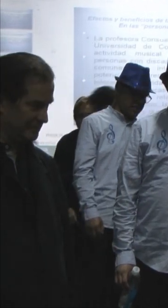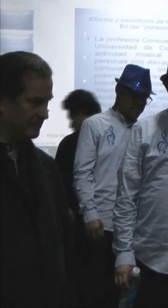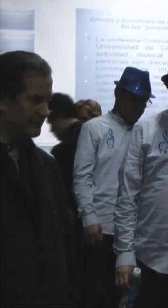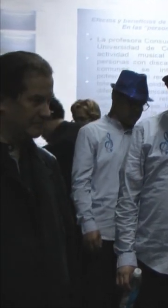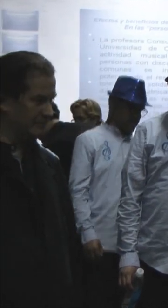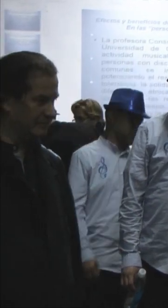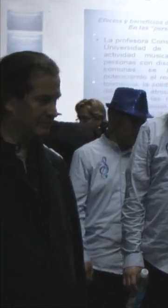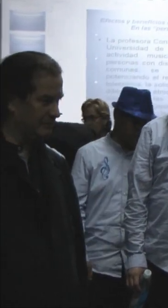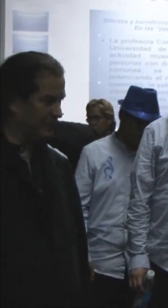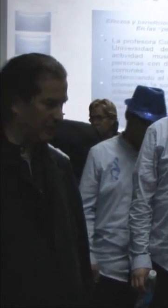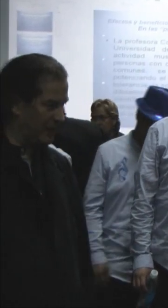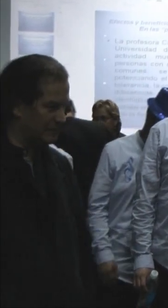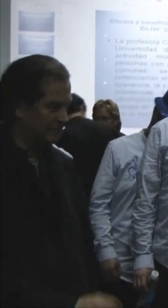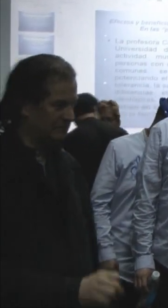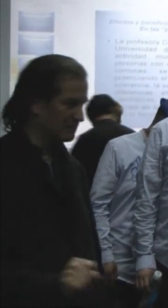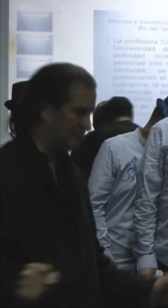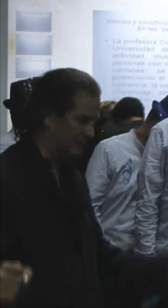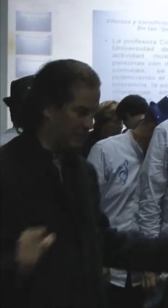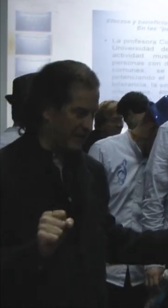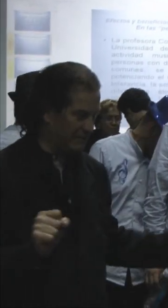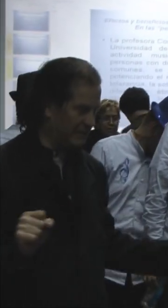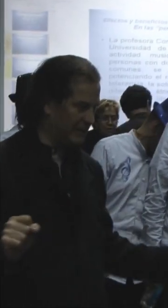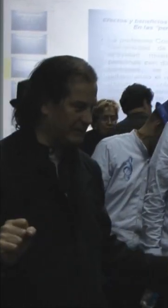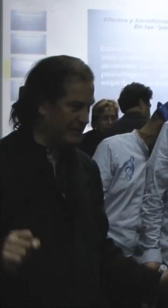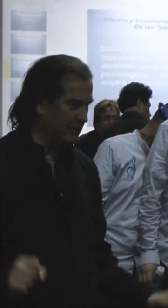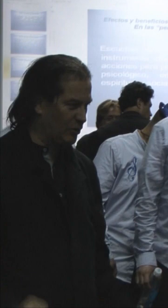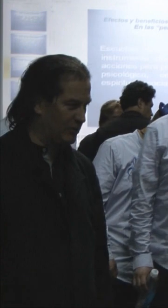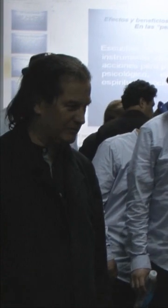Paredeta. ¿Y qué más?